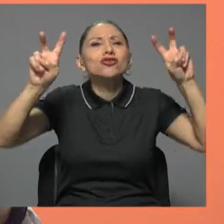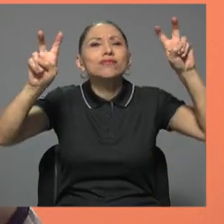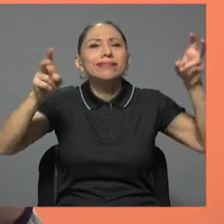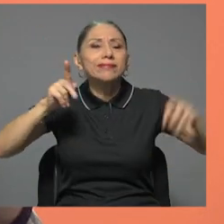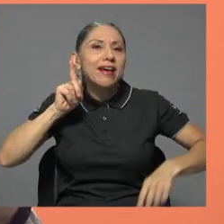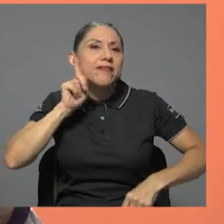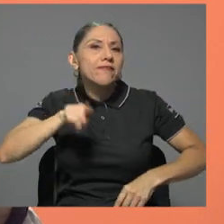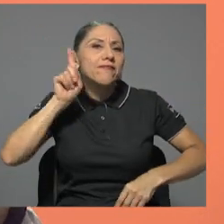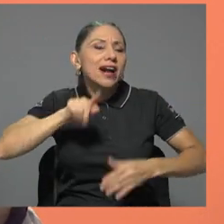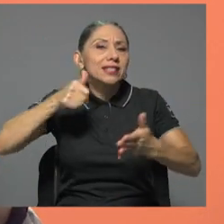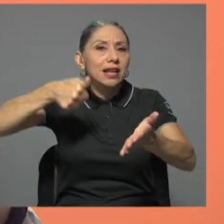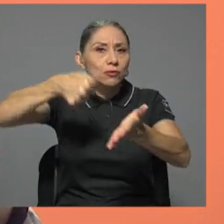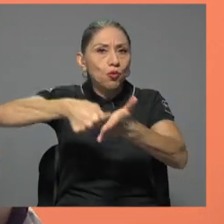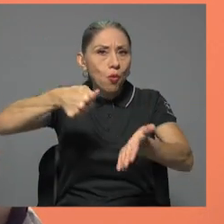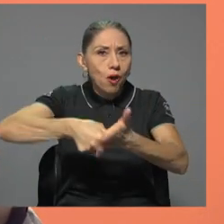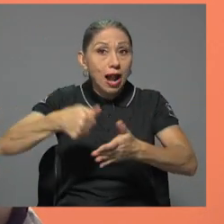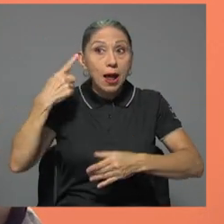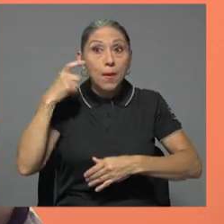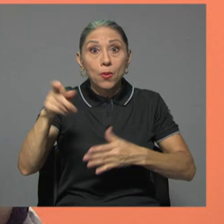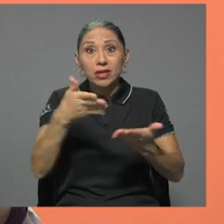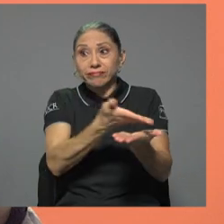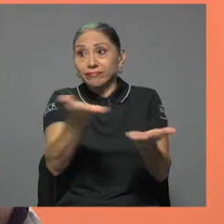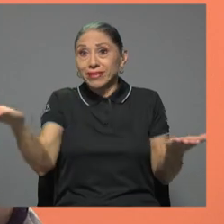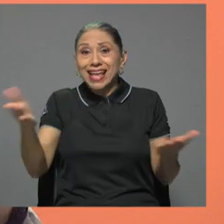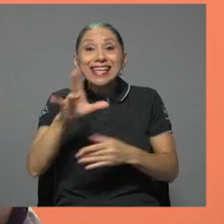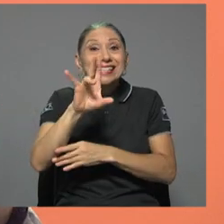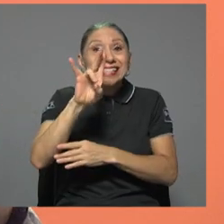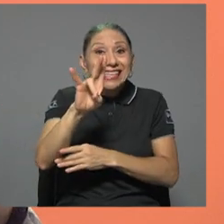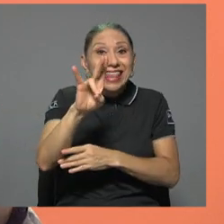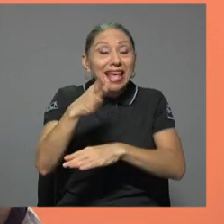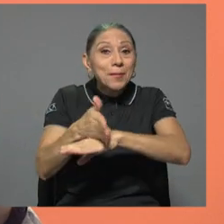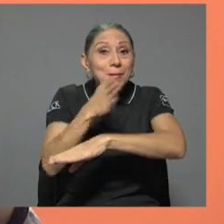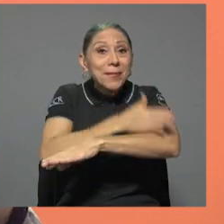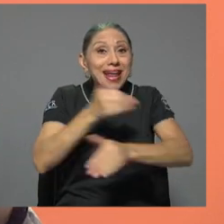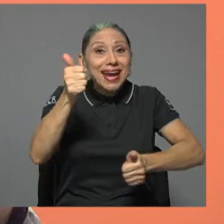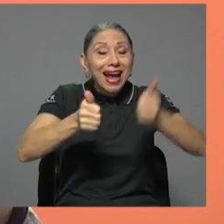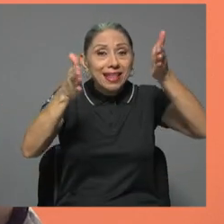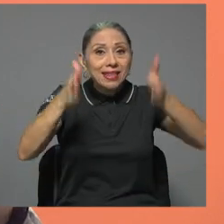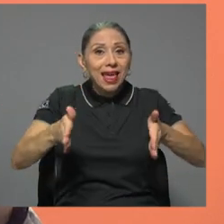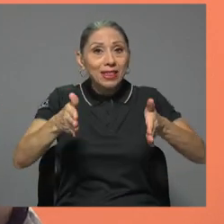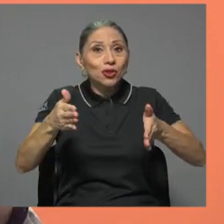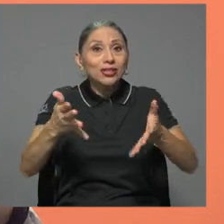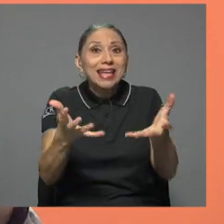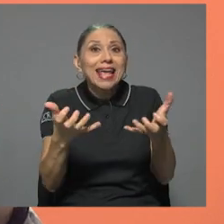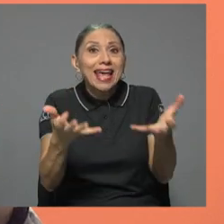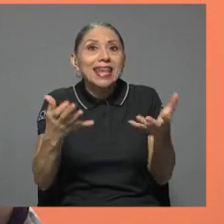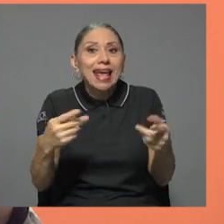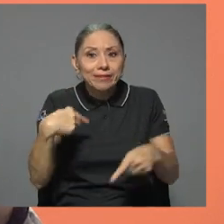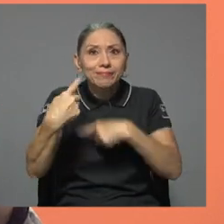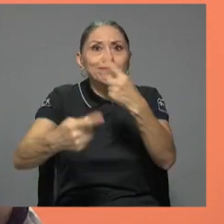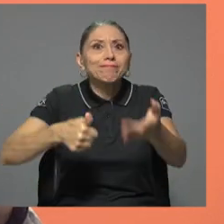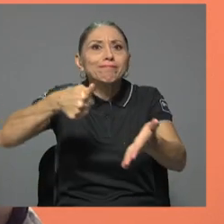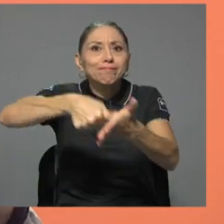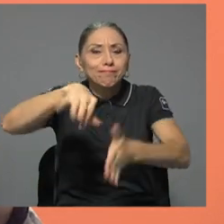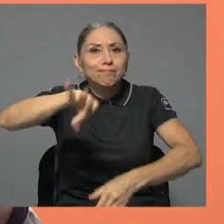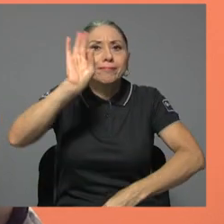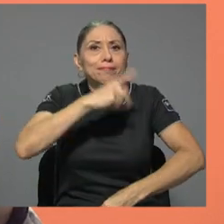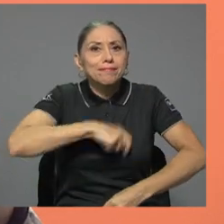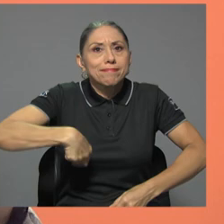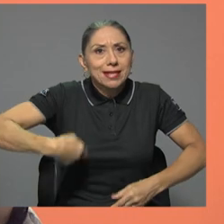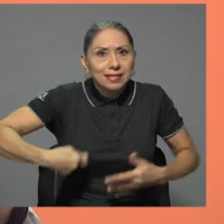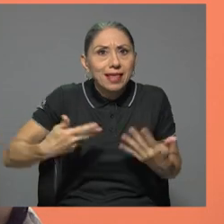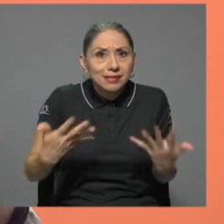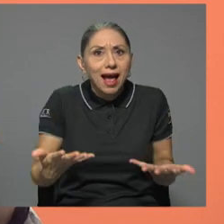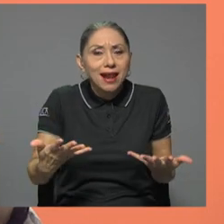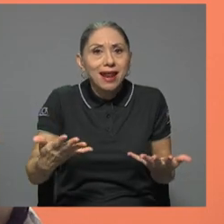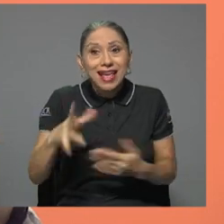debido a estas condiciones en la cual siete candidatos o precandidatos presidenciales que intentaban acceder a la denominación de presión de candidato